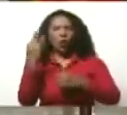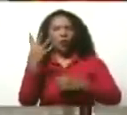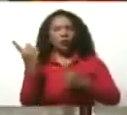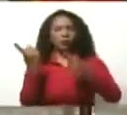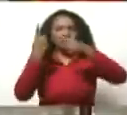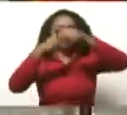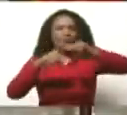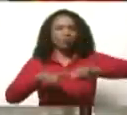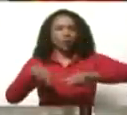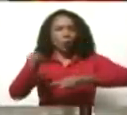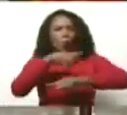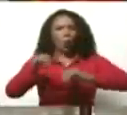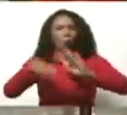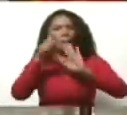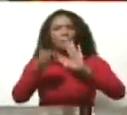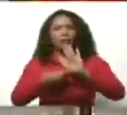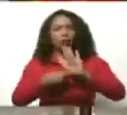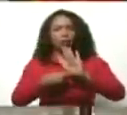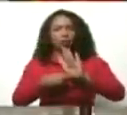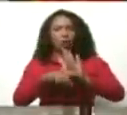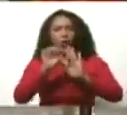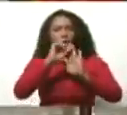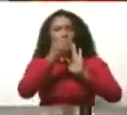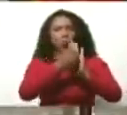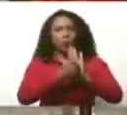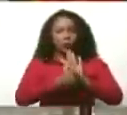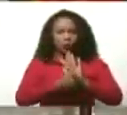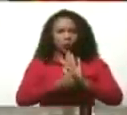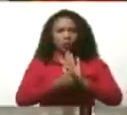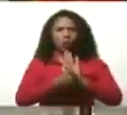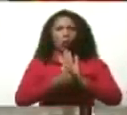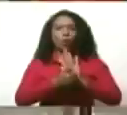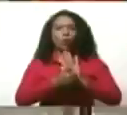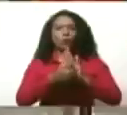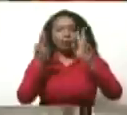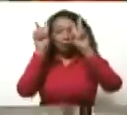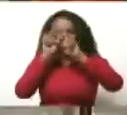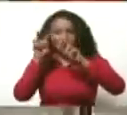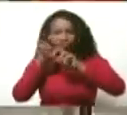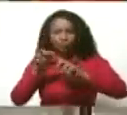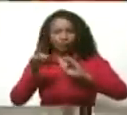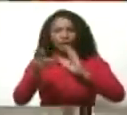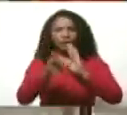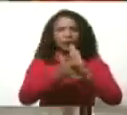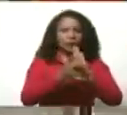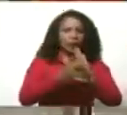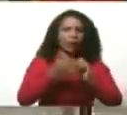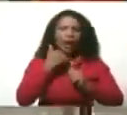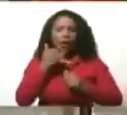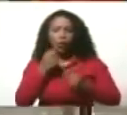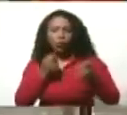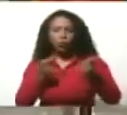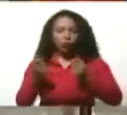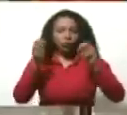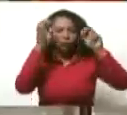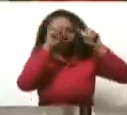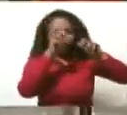eso? En documentación, en experticias técnicas, en